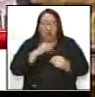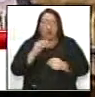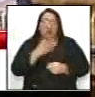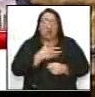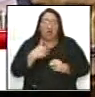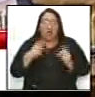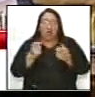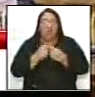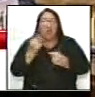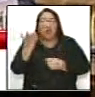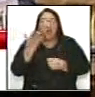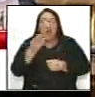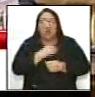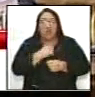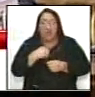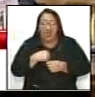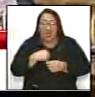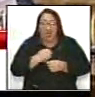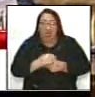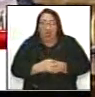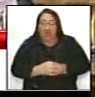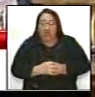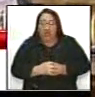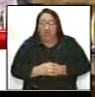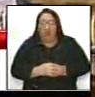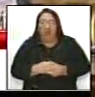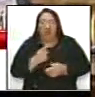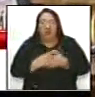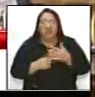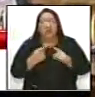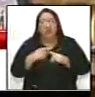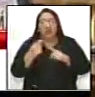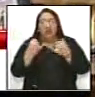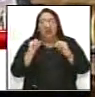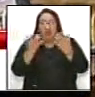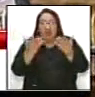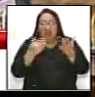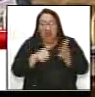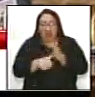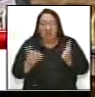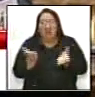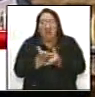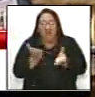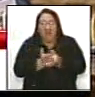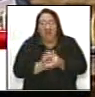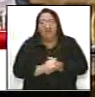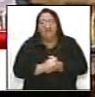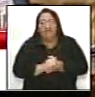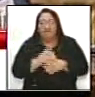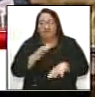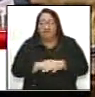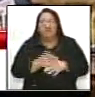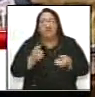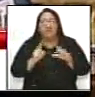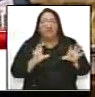comisión, pidiendo una serie de informes y documentos respecto a la